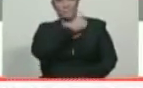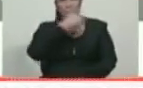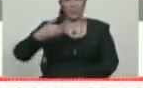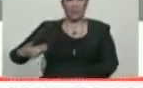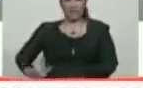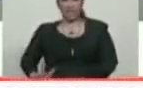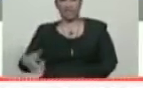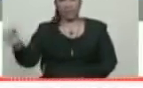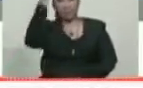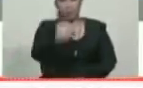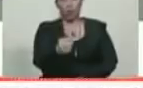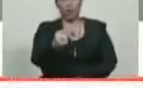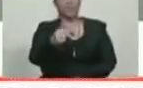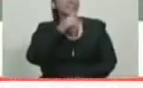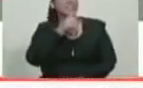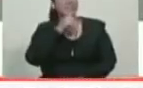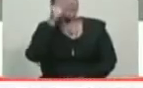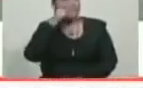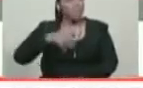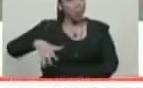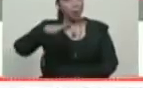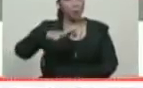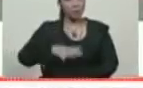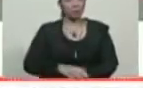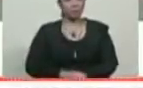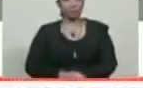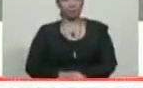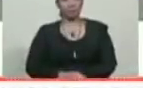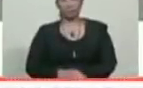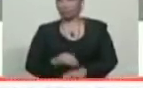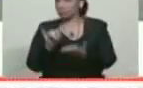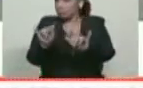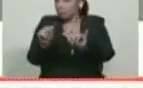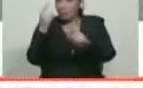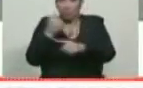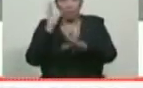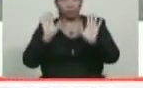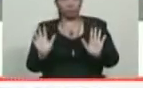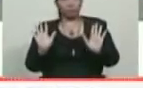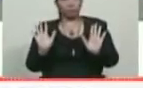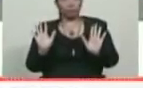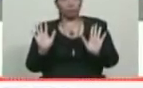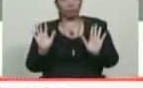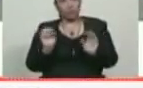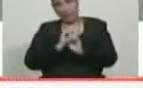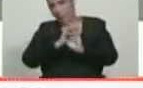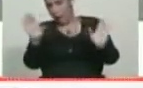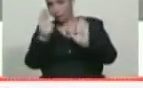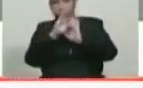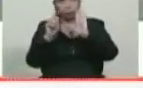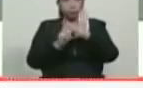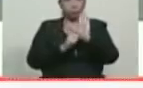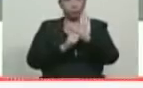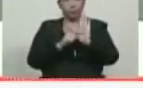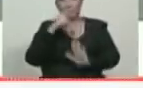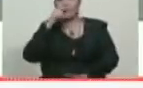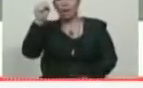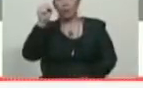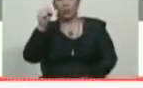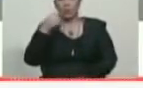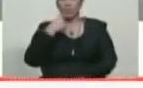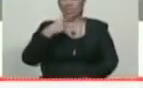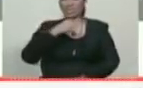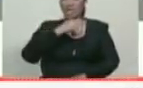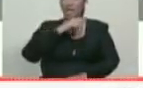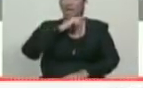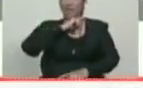los pone el pueblo. Así es, tal cual así es. A Nicolás lo llaman dictador,